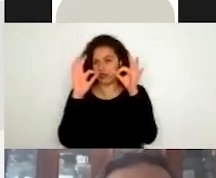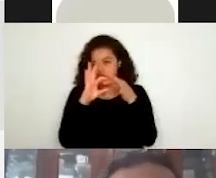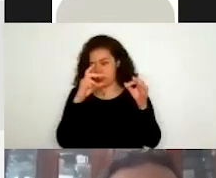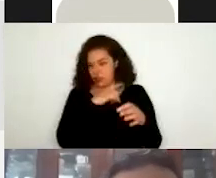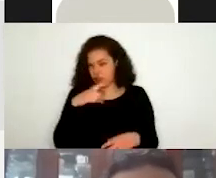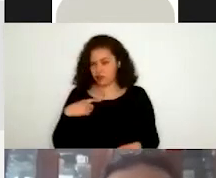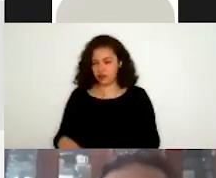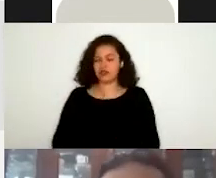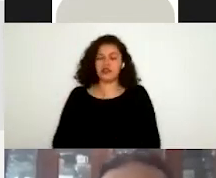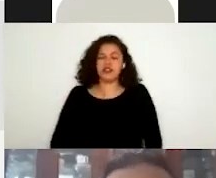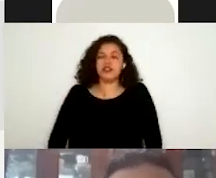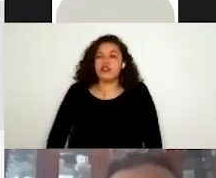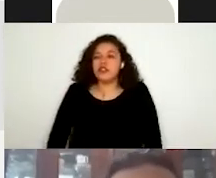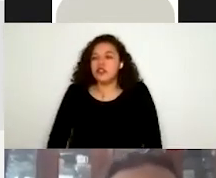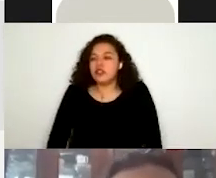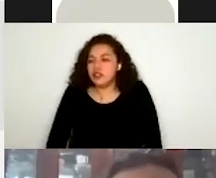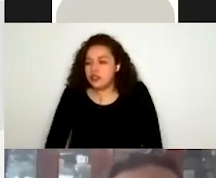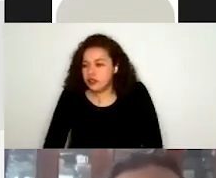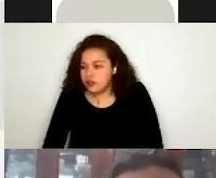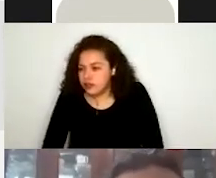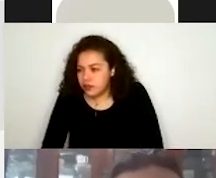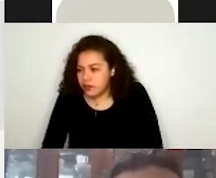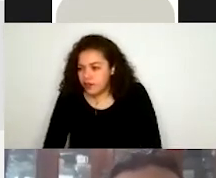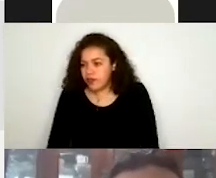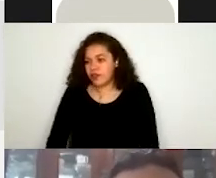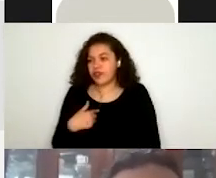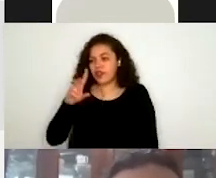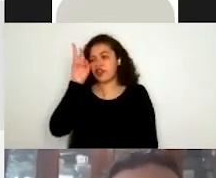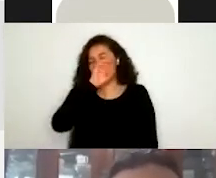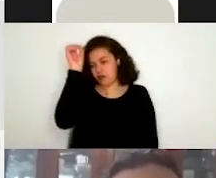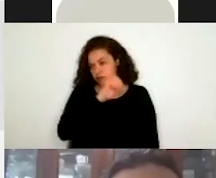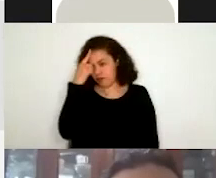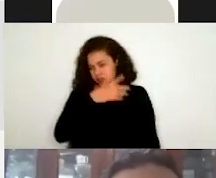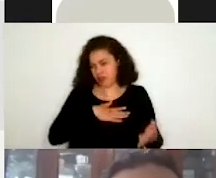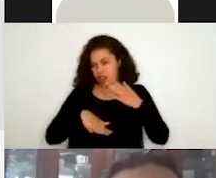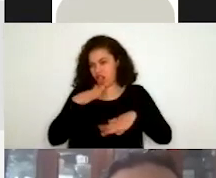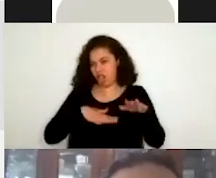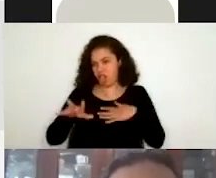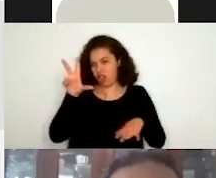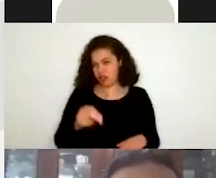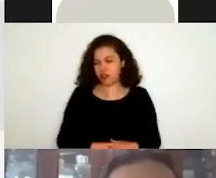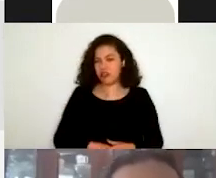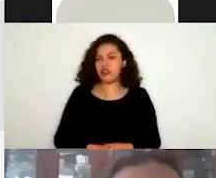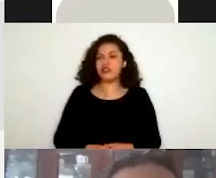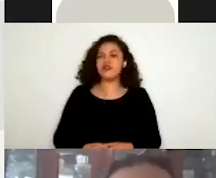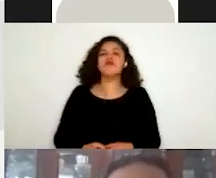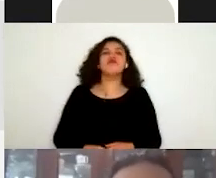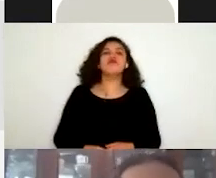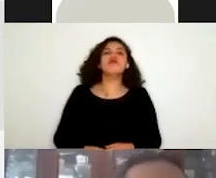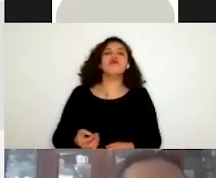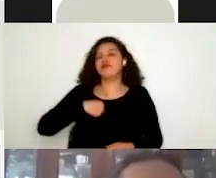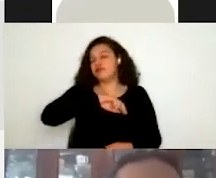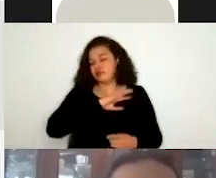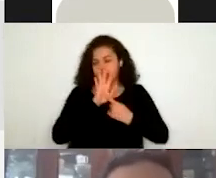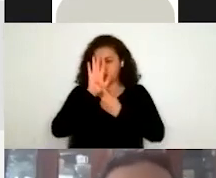¿Y qué les parece que para que no sea tan tedioso, les vamos a mostrar unos de